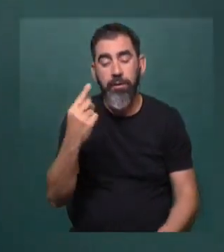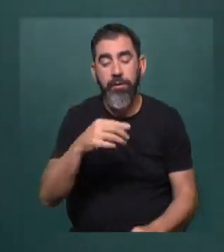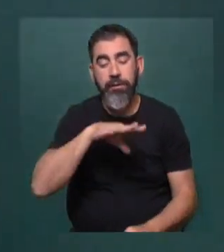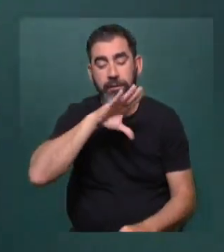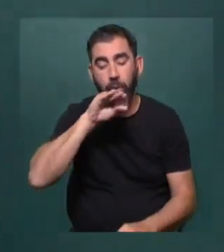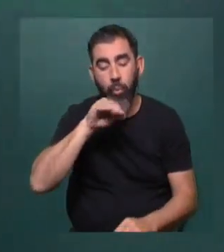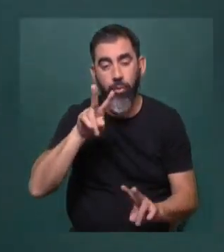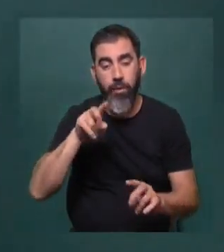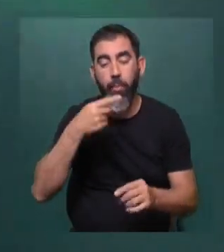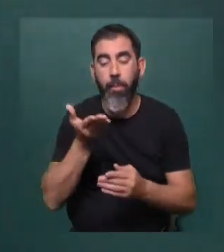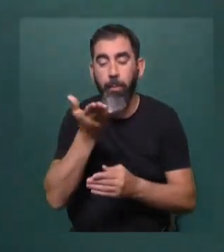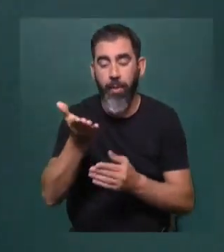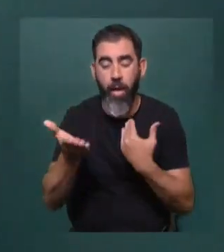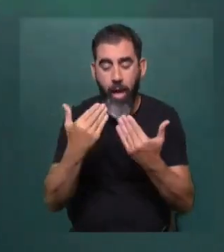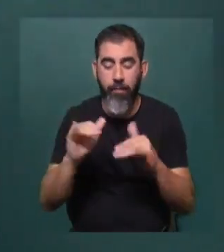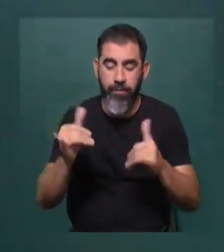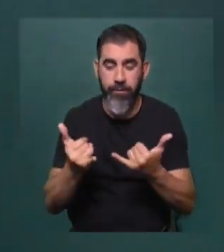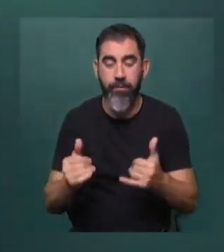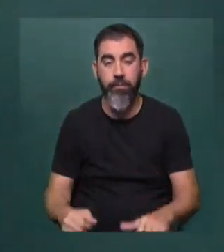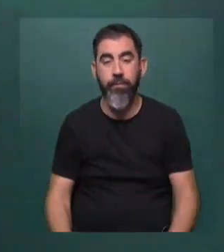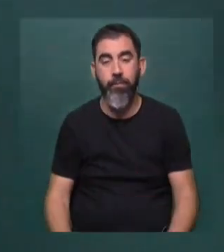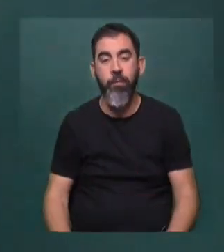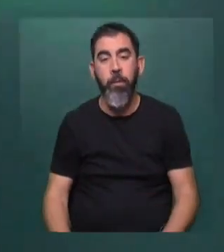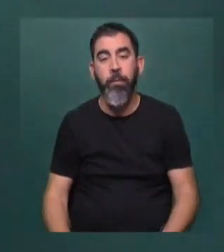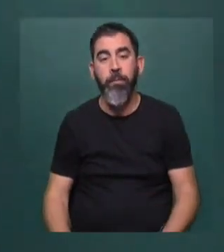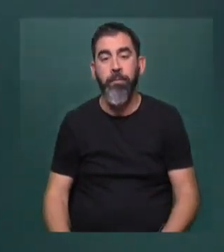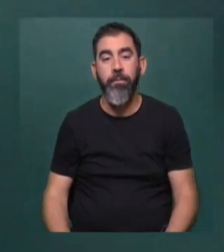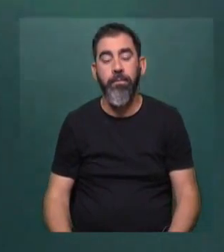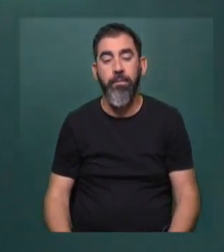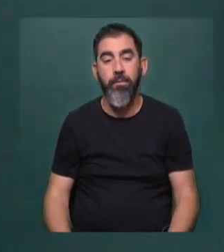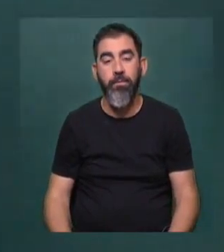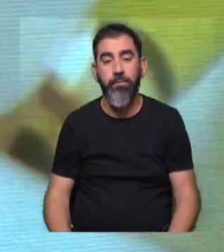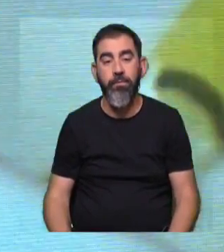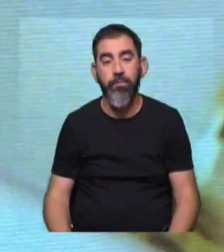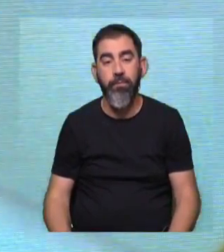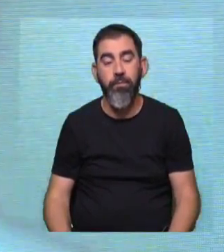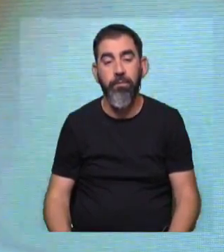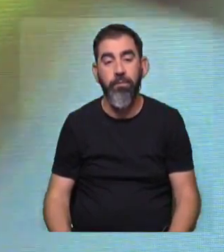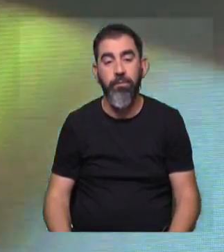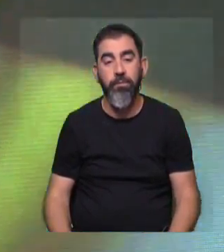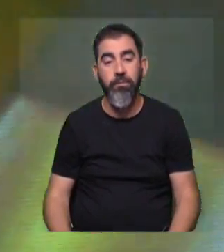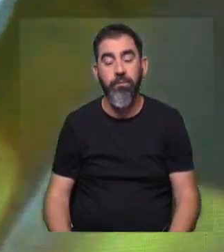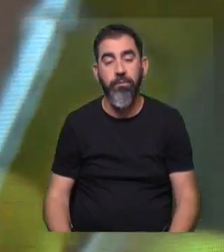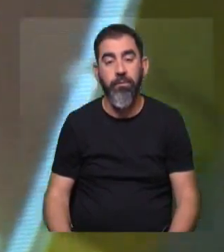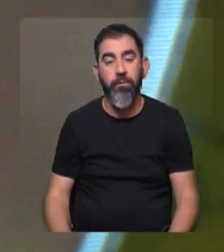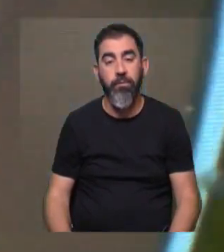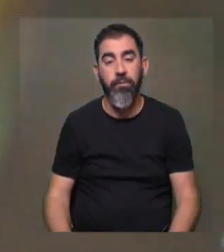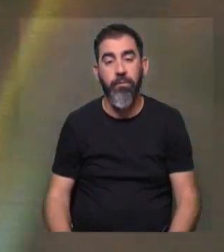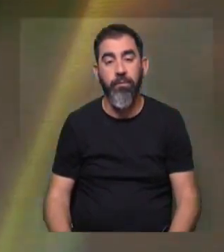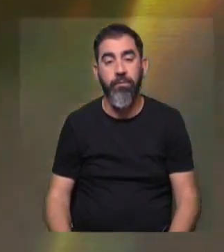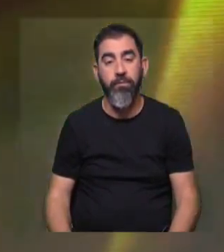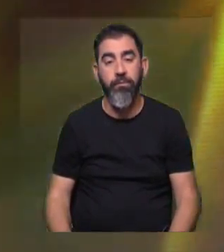algo que lo venimos hablando por fuera del programa, se da la tormenta perfecta, pero en el buen sentido, ¿no?